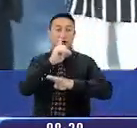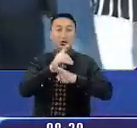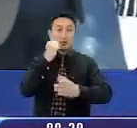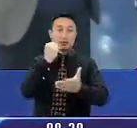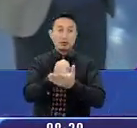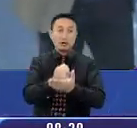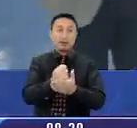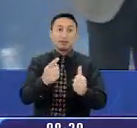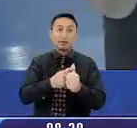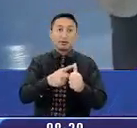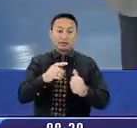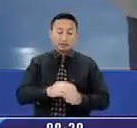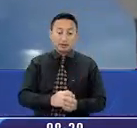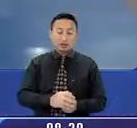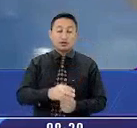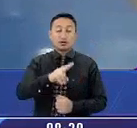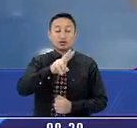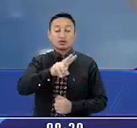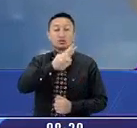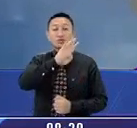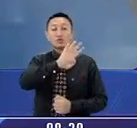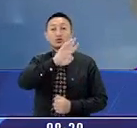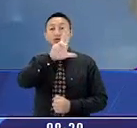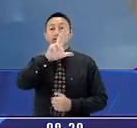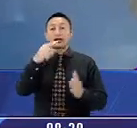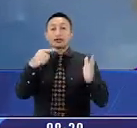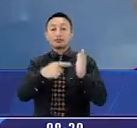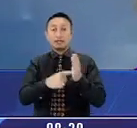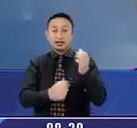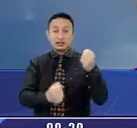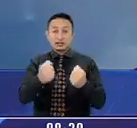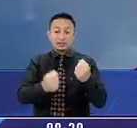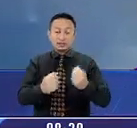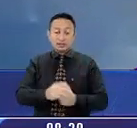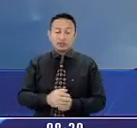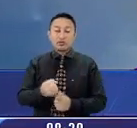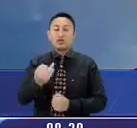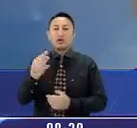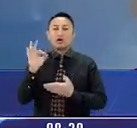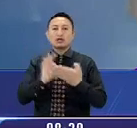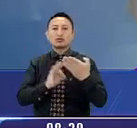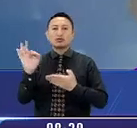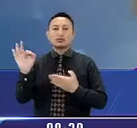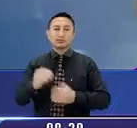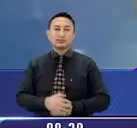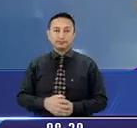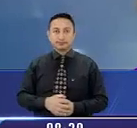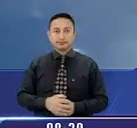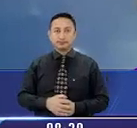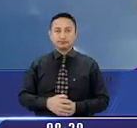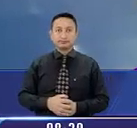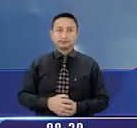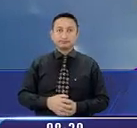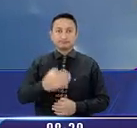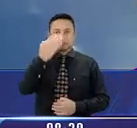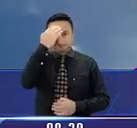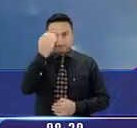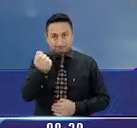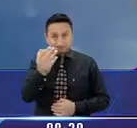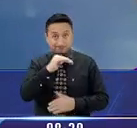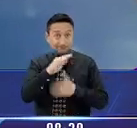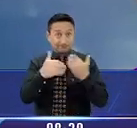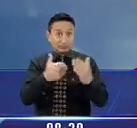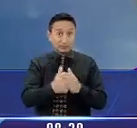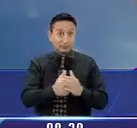evaluación, 243 mil revisiones. ¿Cuántos Gracias. Vehículos han aprobado? ¿Cuántos han sido condicionados, por favor? Muy buenos días con todos. Tenemos